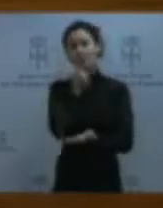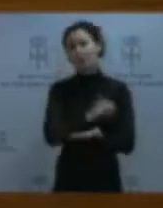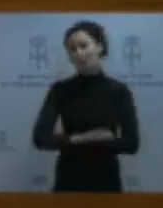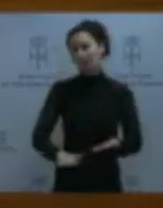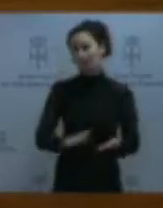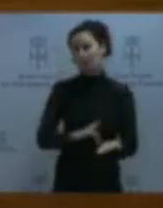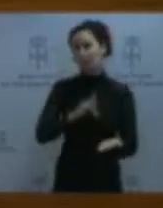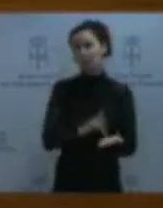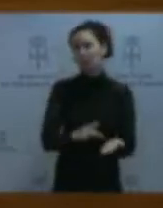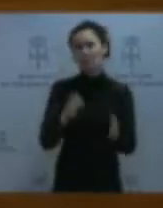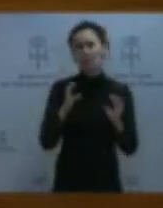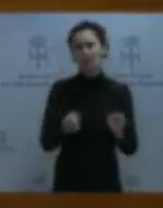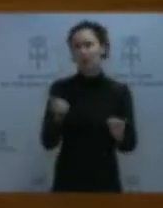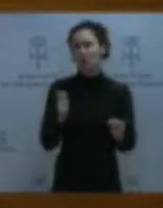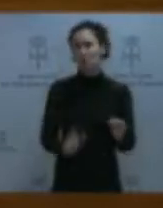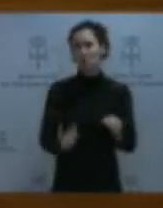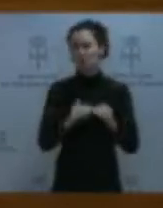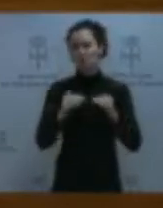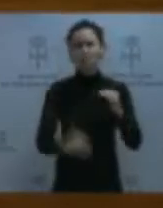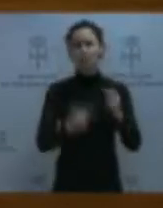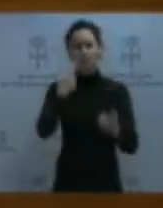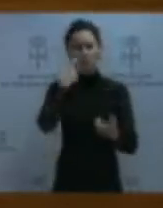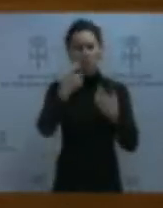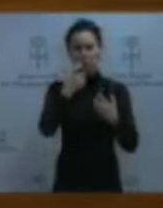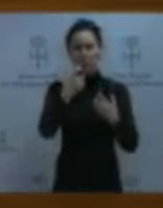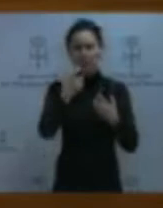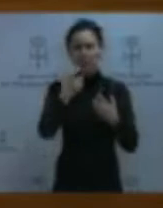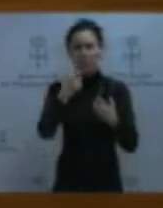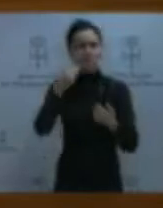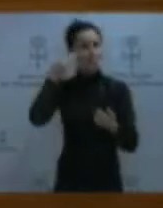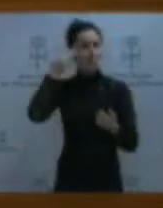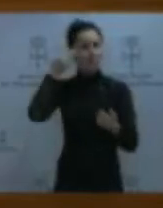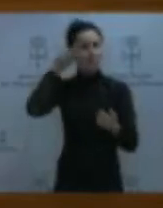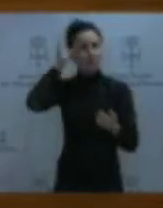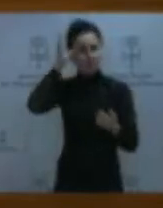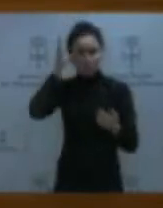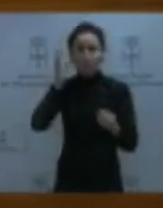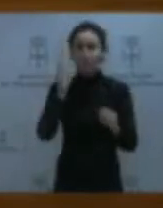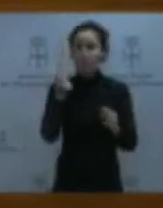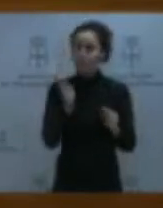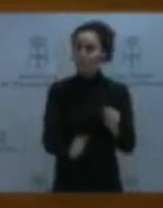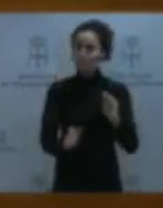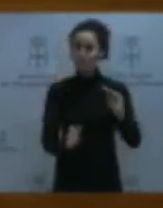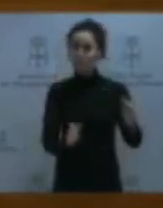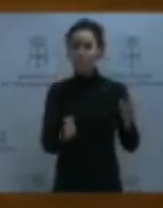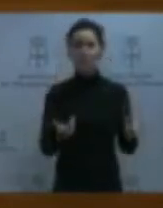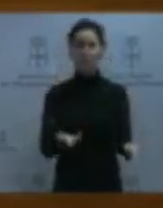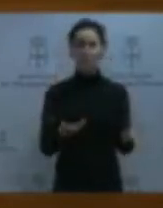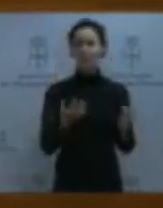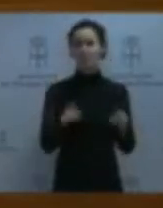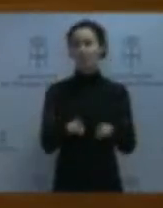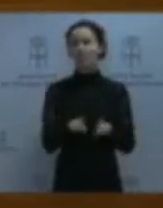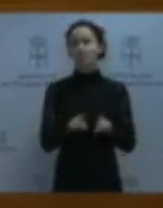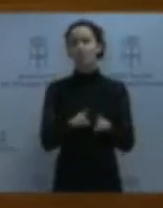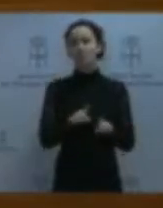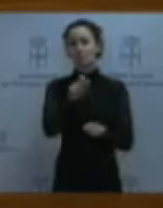la mayor brecha salarial en términos de salario bruto, y por no hablar de que la distancia no solamente crece entre los propios